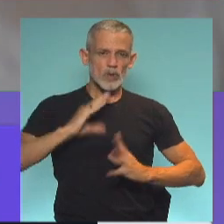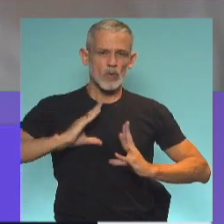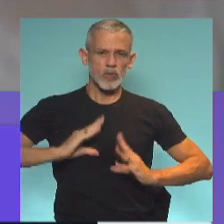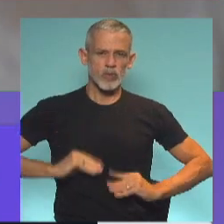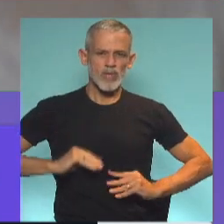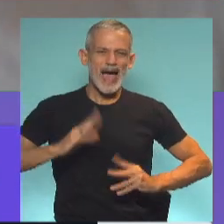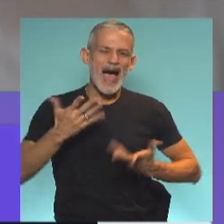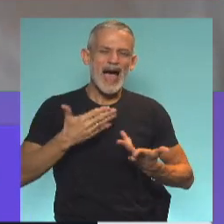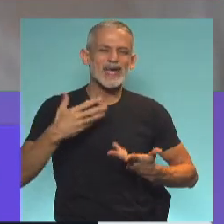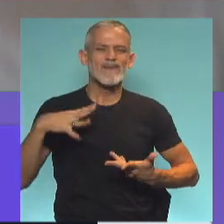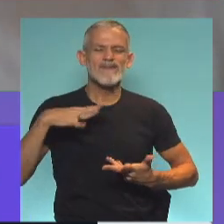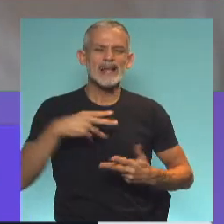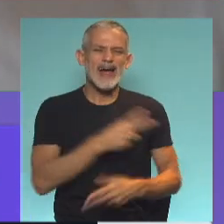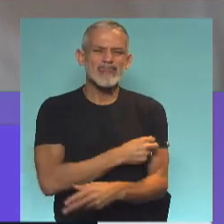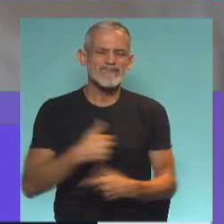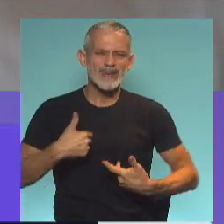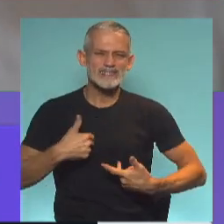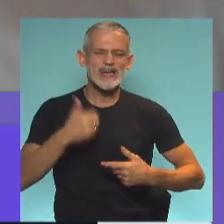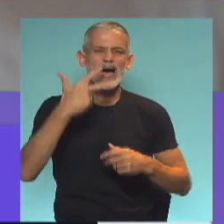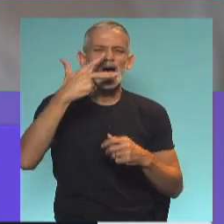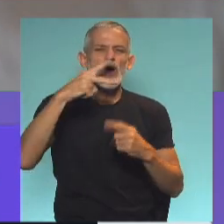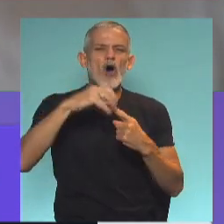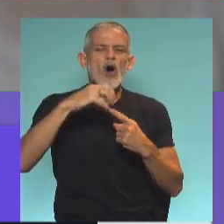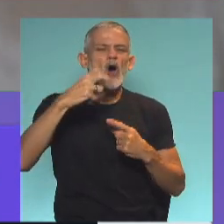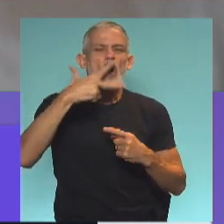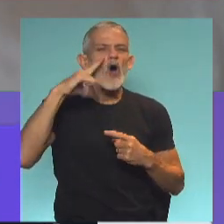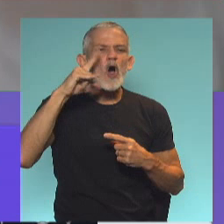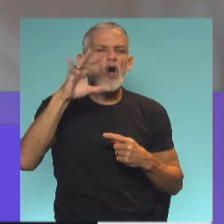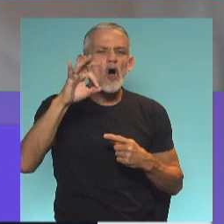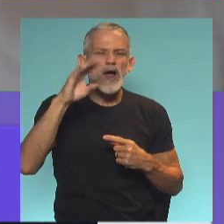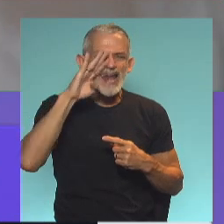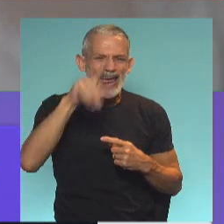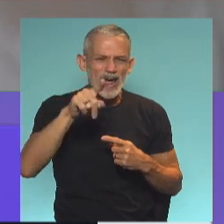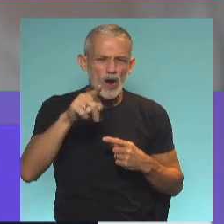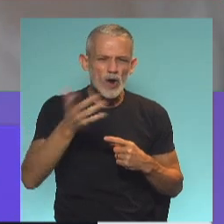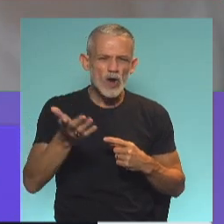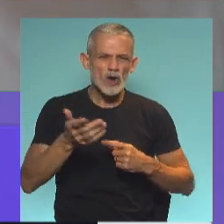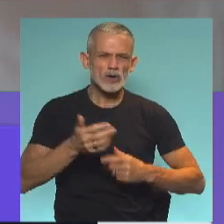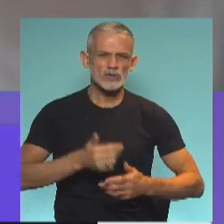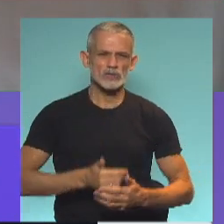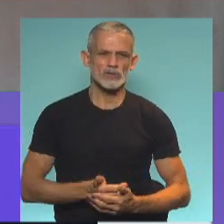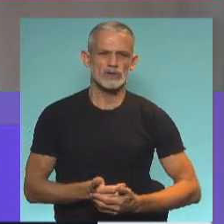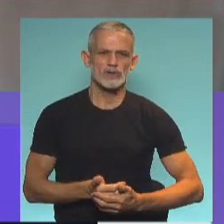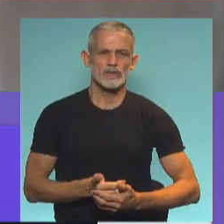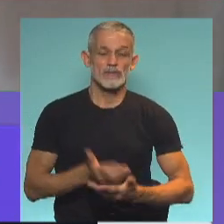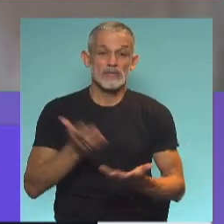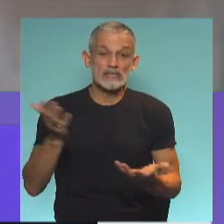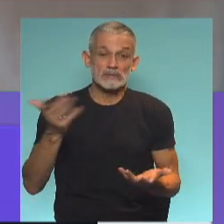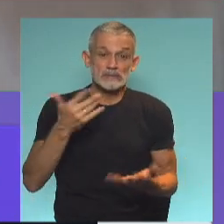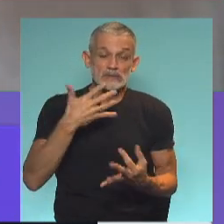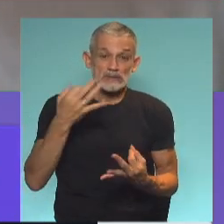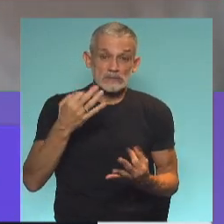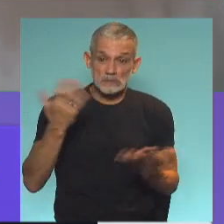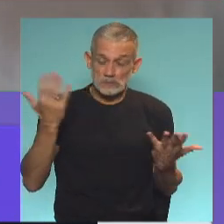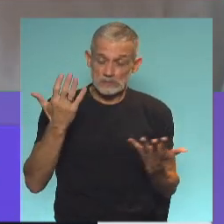razón que sea. Es el hongo negro. ¿Qué nos podés contar acerca del mismo? Bueno, la verdad que eso